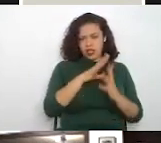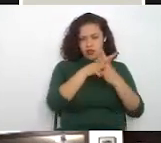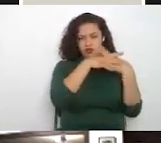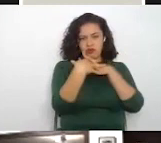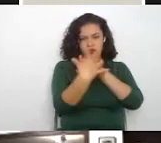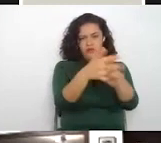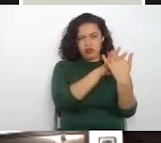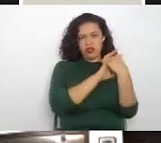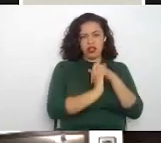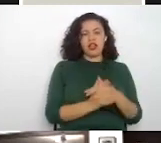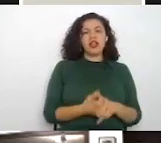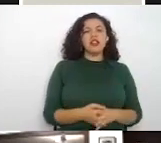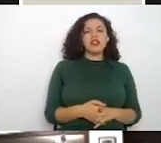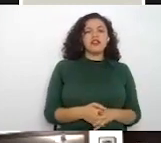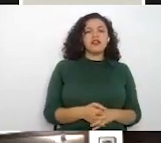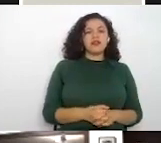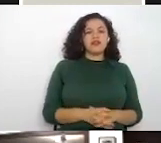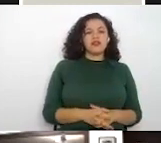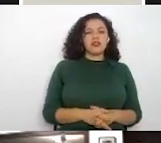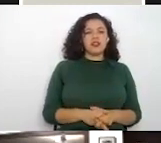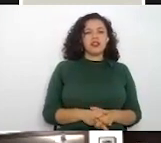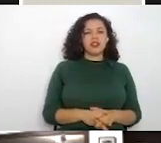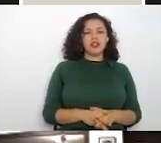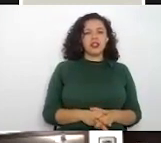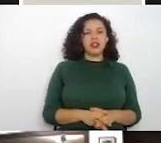seguir, sería combinar